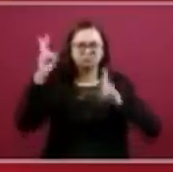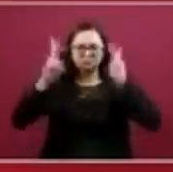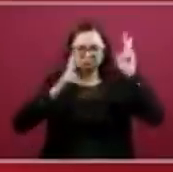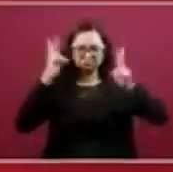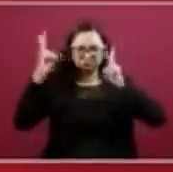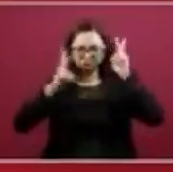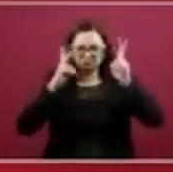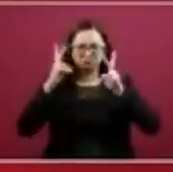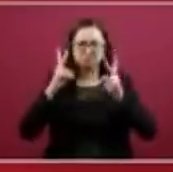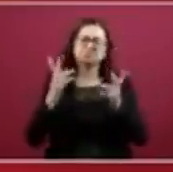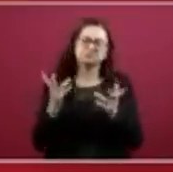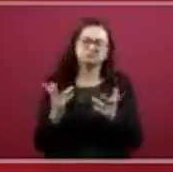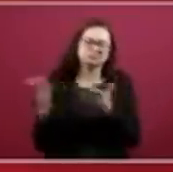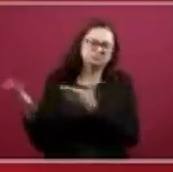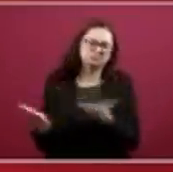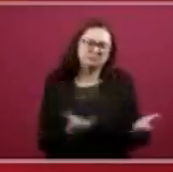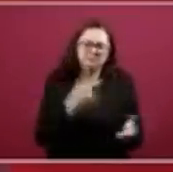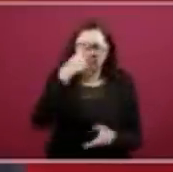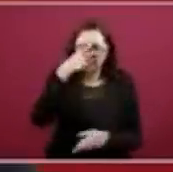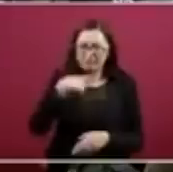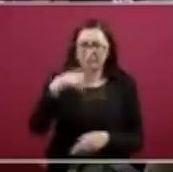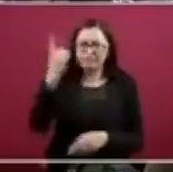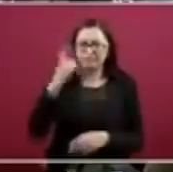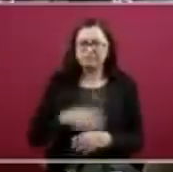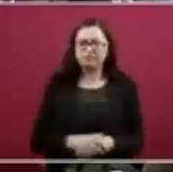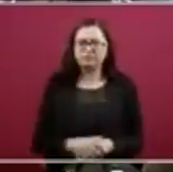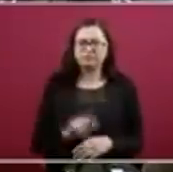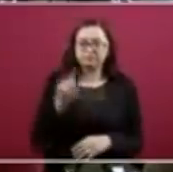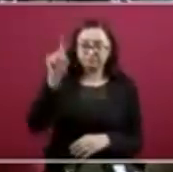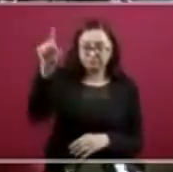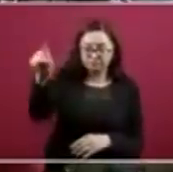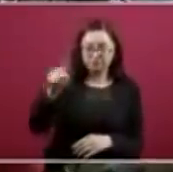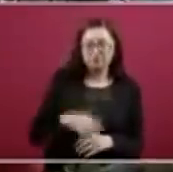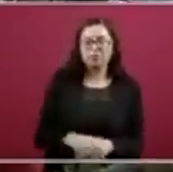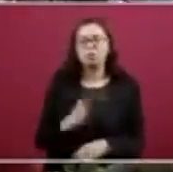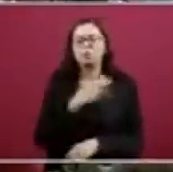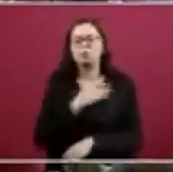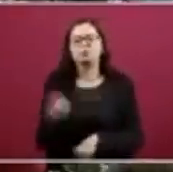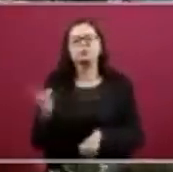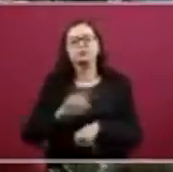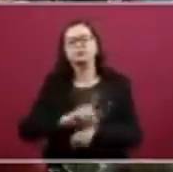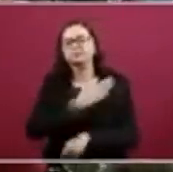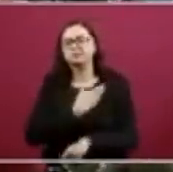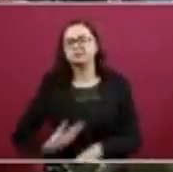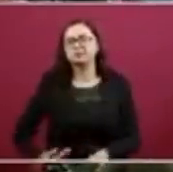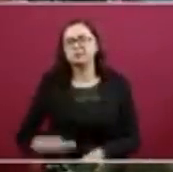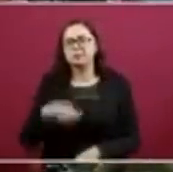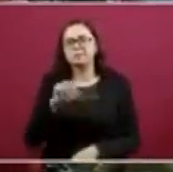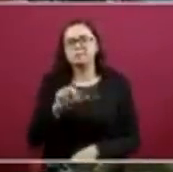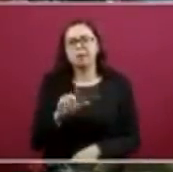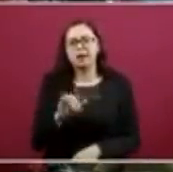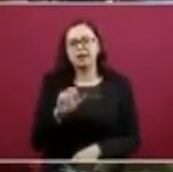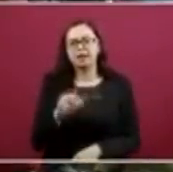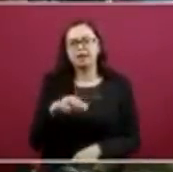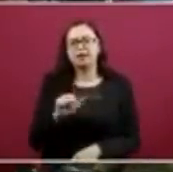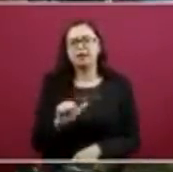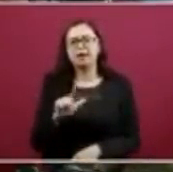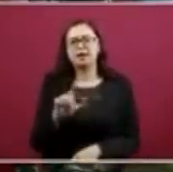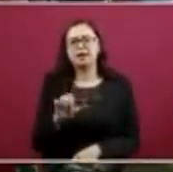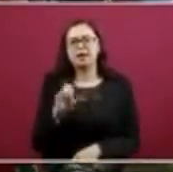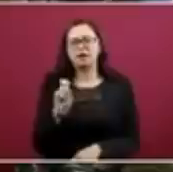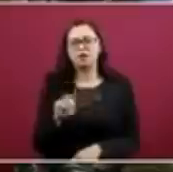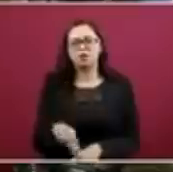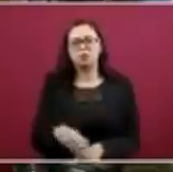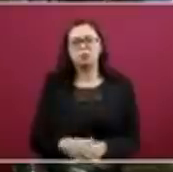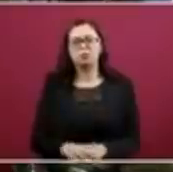visitantes extranjeros al país. Buenos días, presidente. Mariana León, del Financiero. Primero, preguntarle sobre este